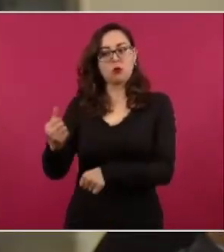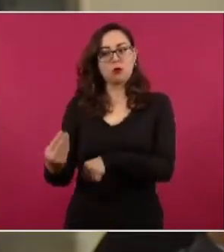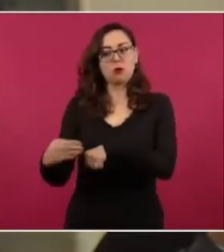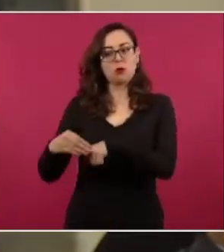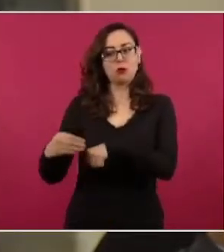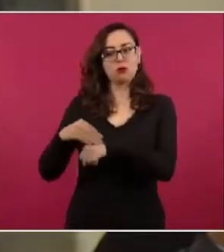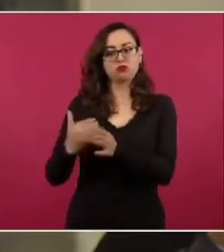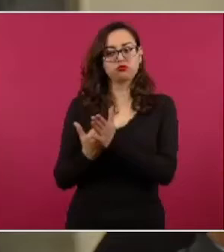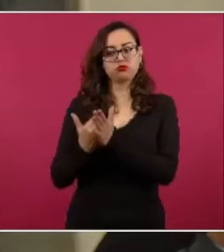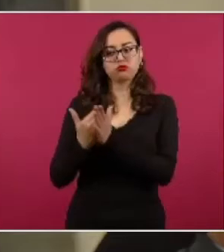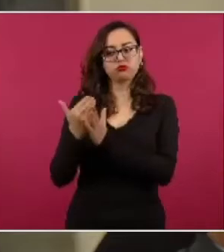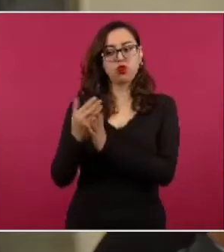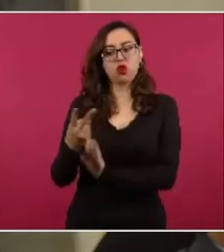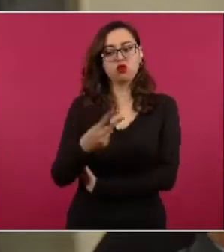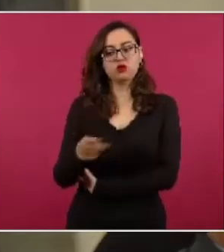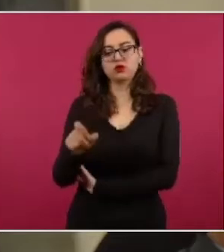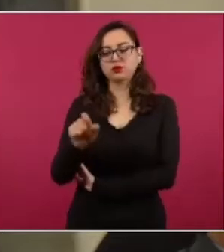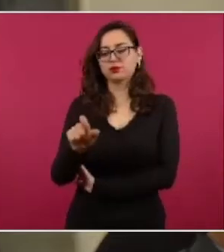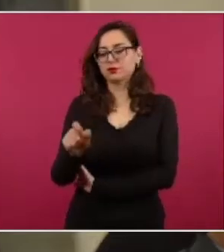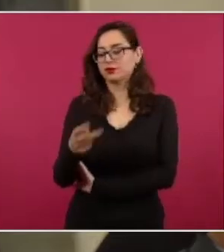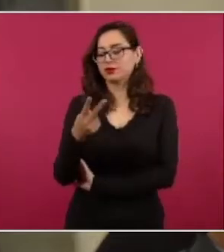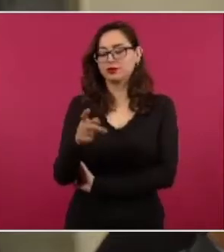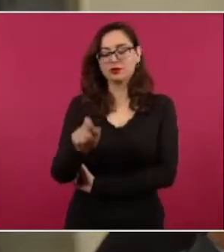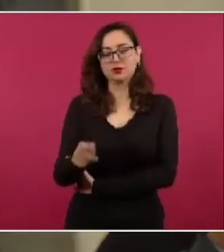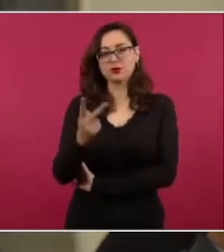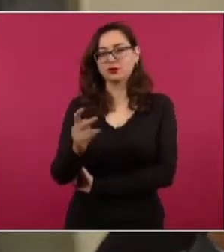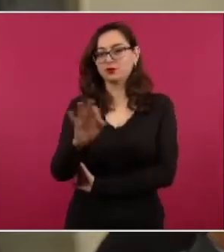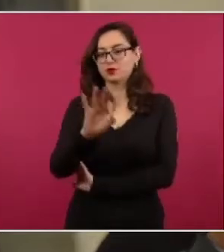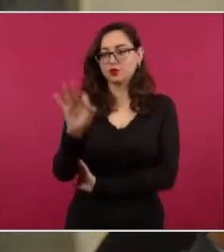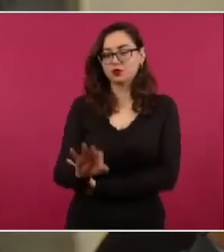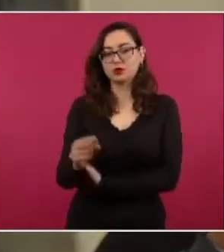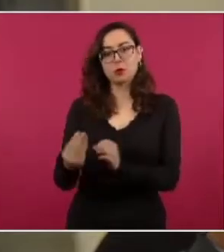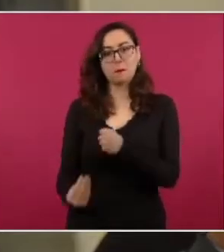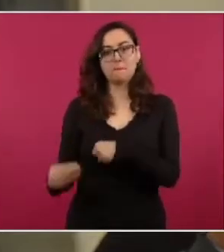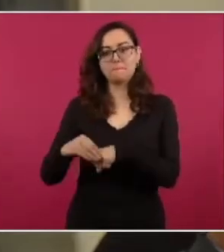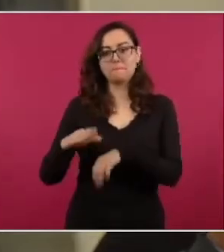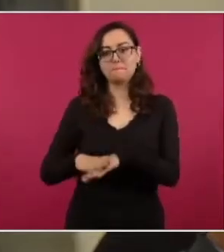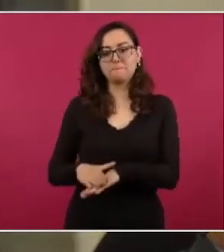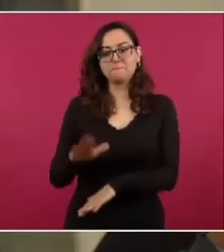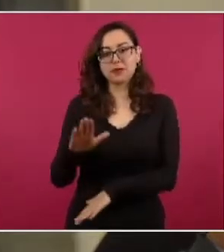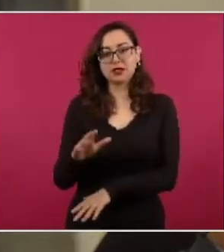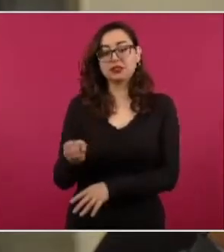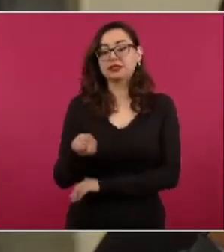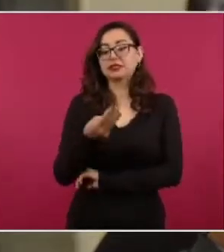aumentó 228.2% respecto al gasto originalmente planeado, con un incremento de